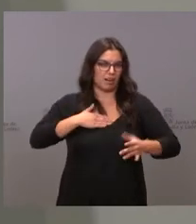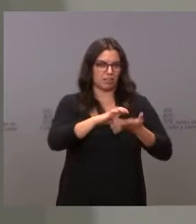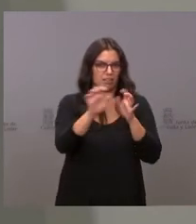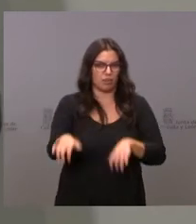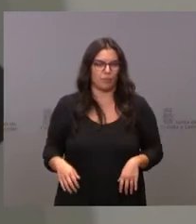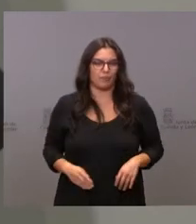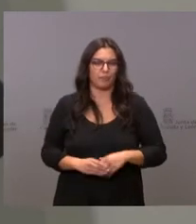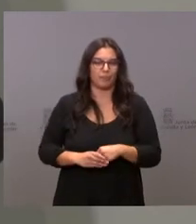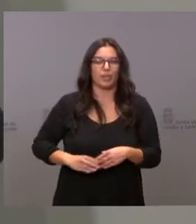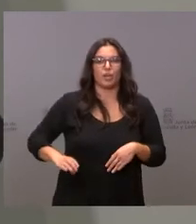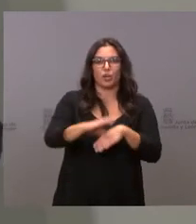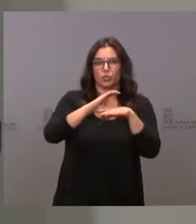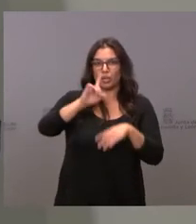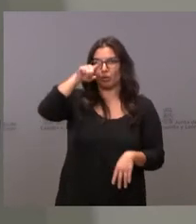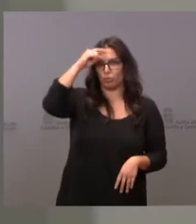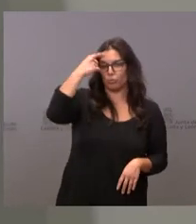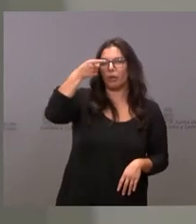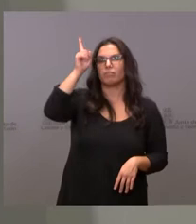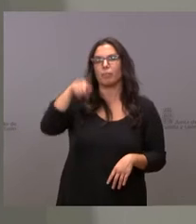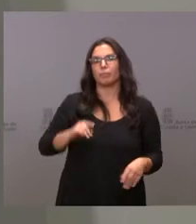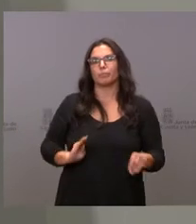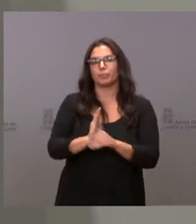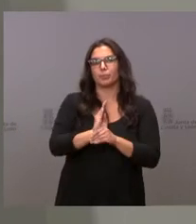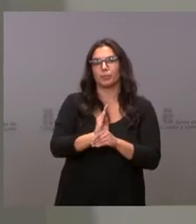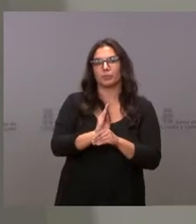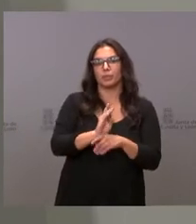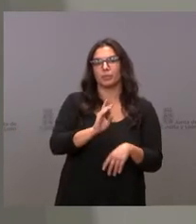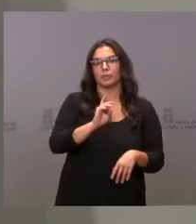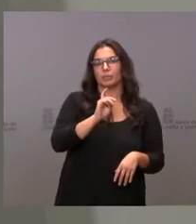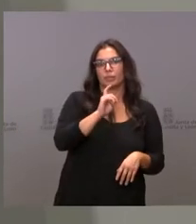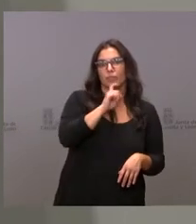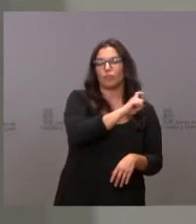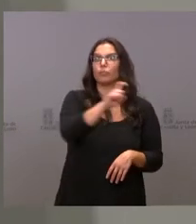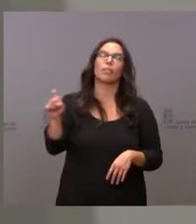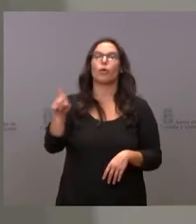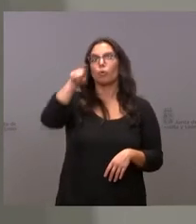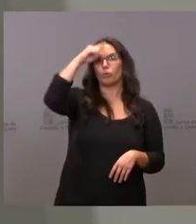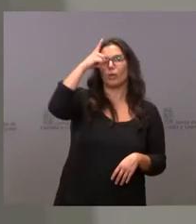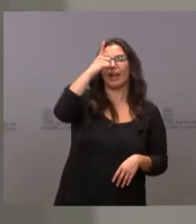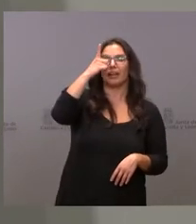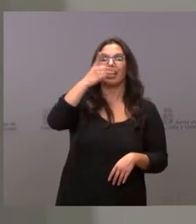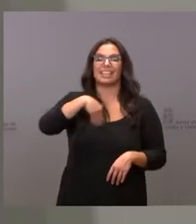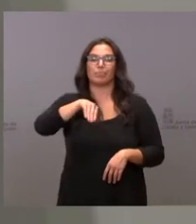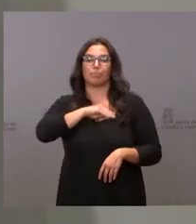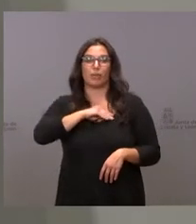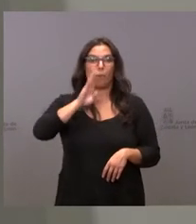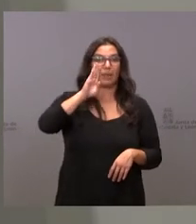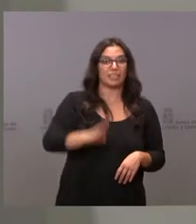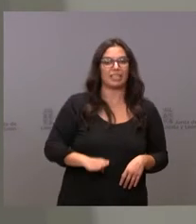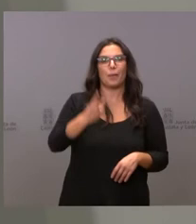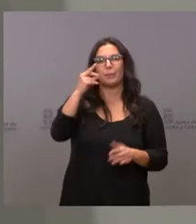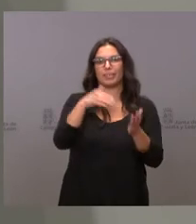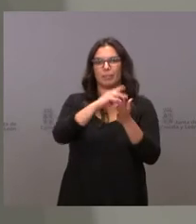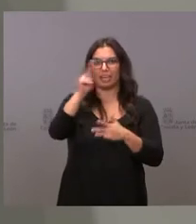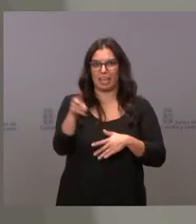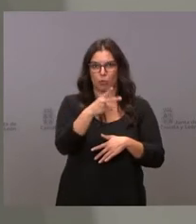La Consejería de Cultura también destina a la Fundación Cultural Hispano-Brasileña 20.000 euros para el acercamiento